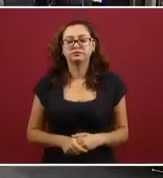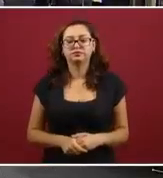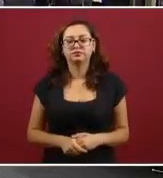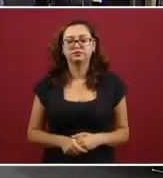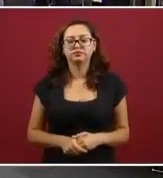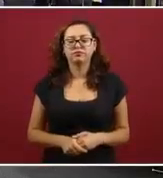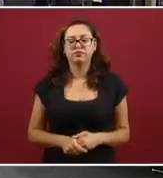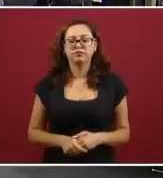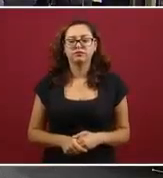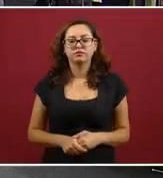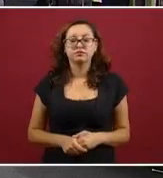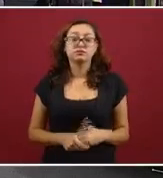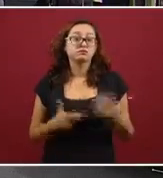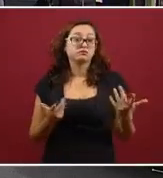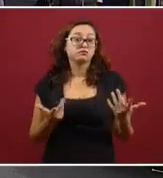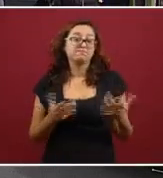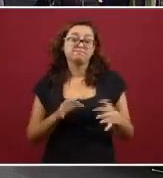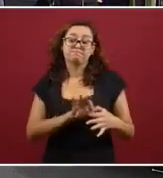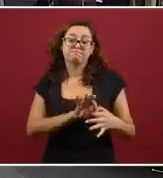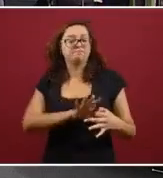fue una ruptura.